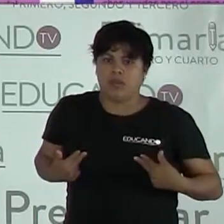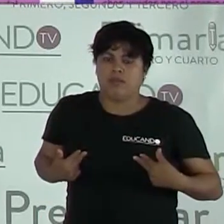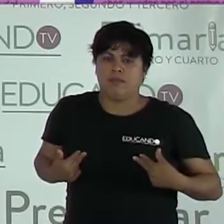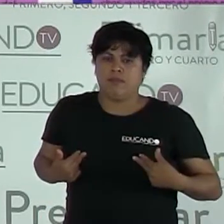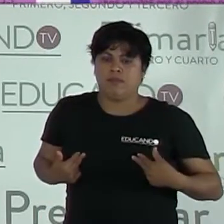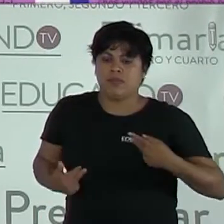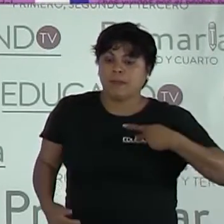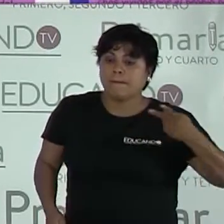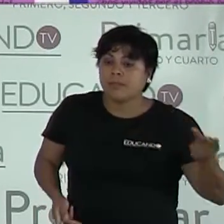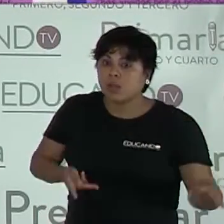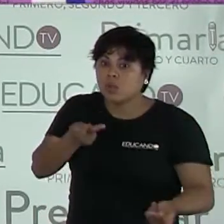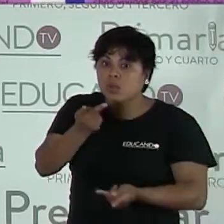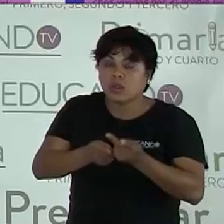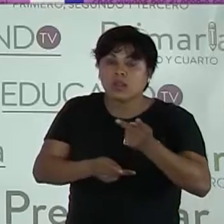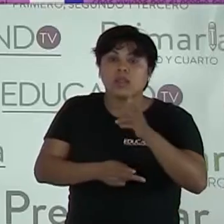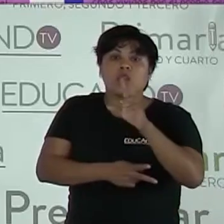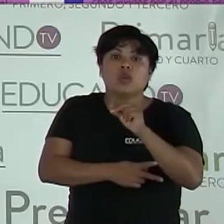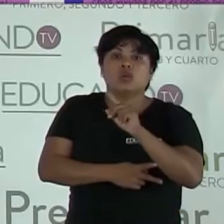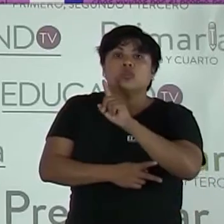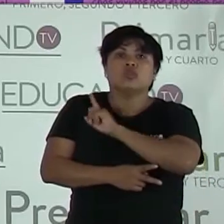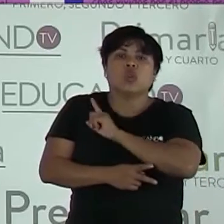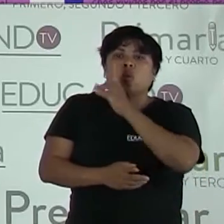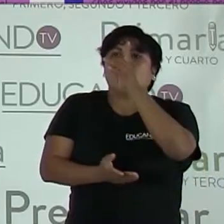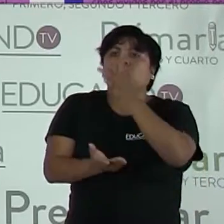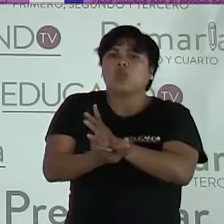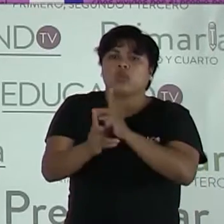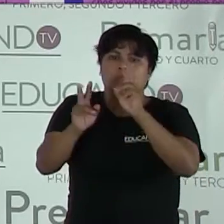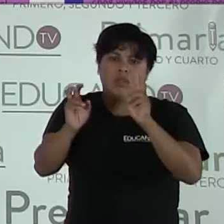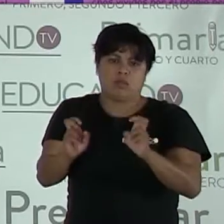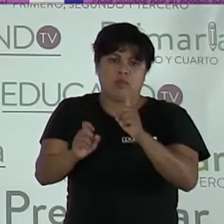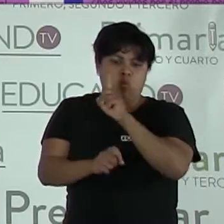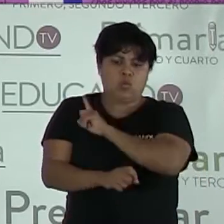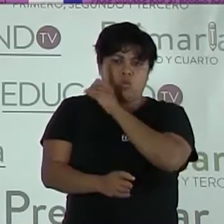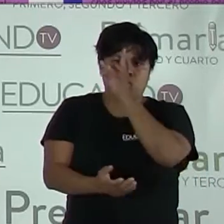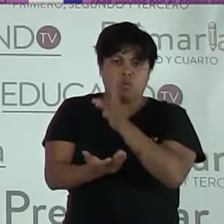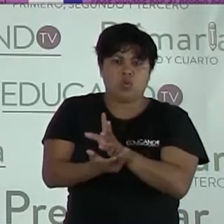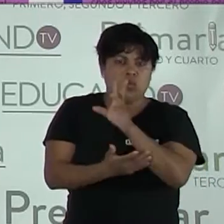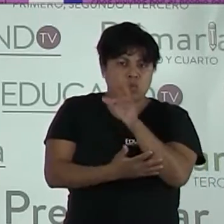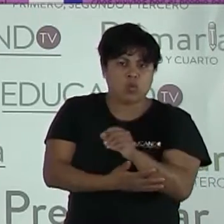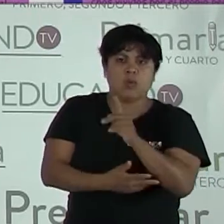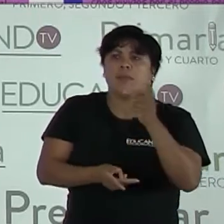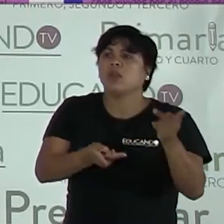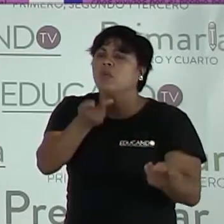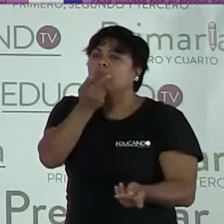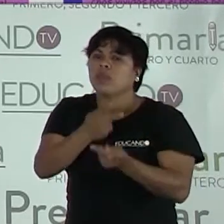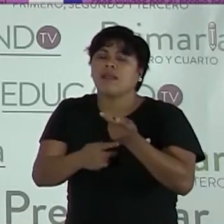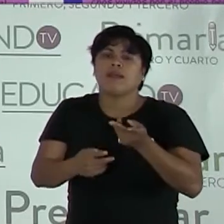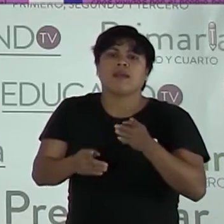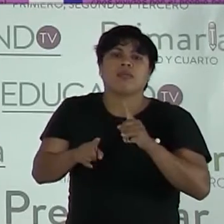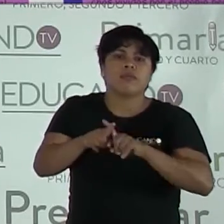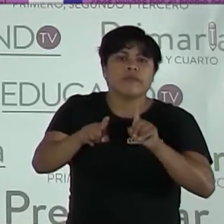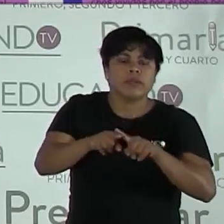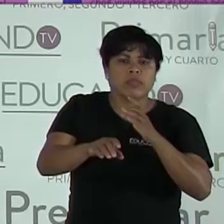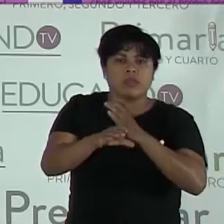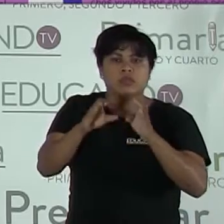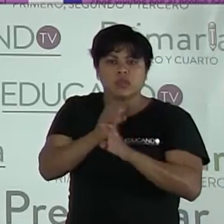persona, preguntándole no sobre un tema determinado a lo mejor, sino preguntándole